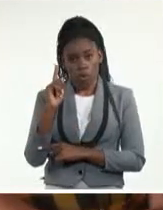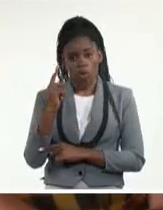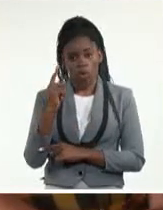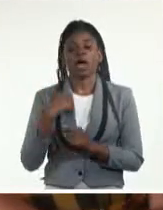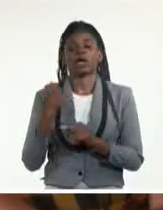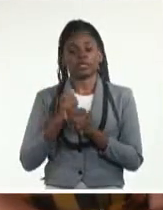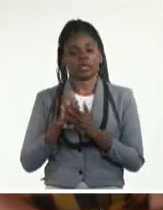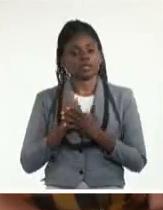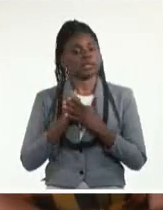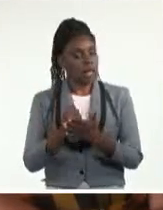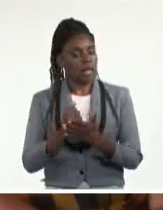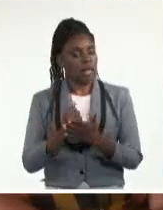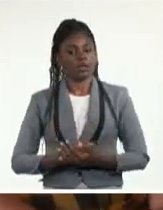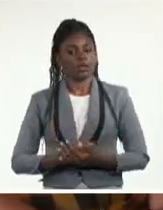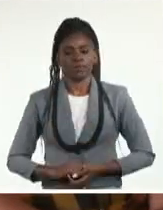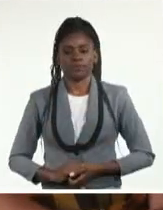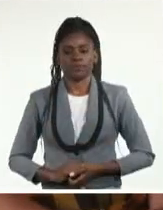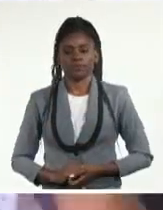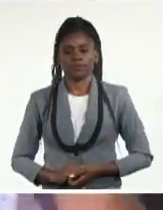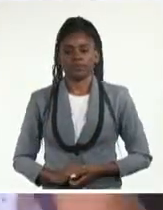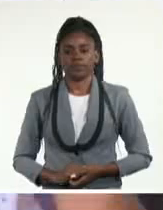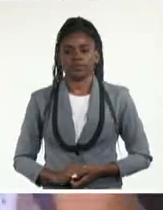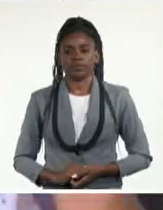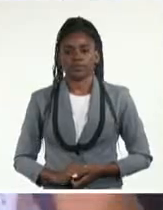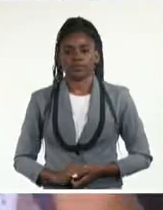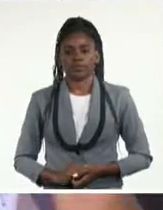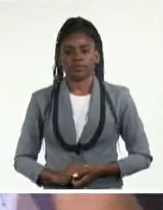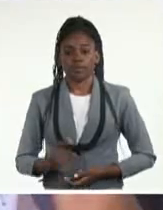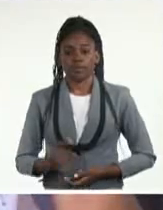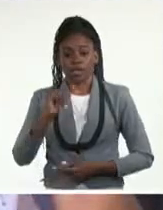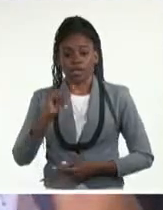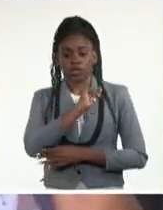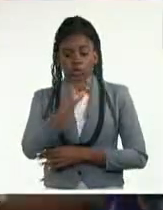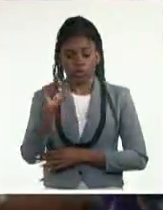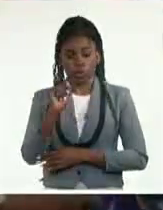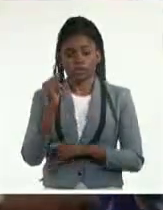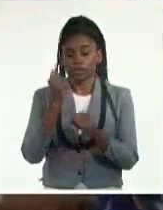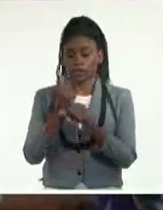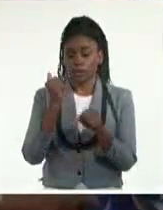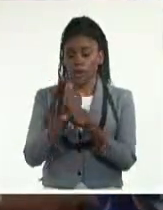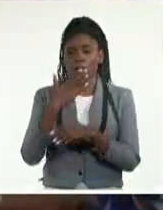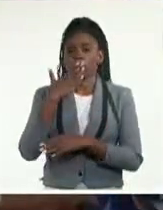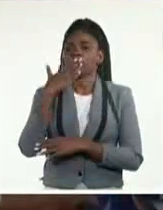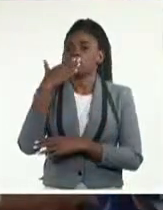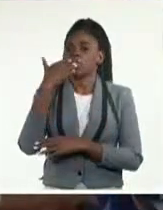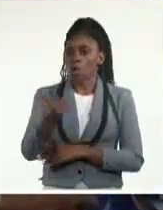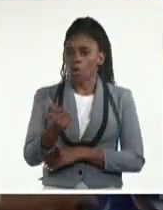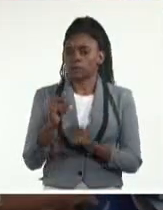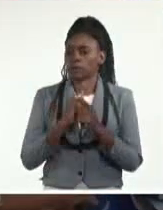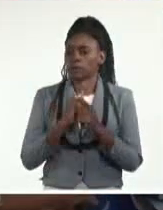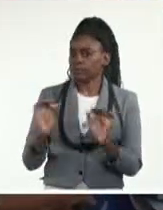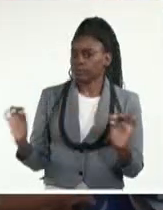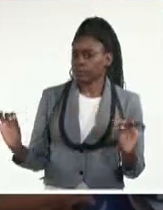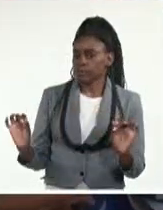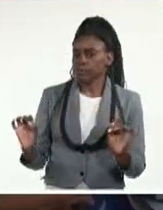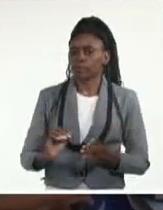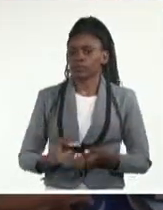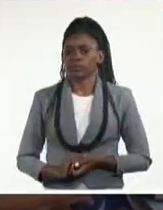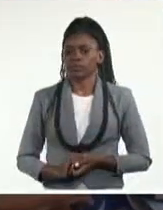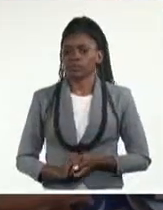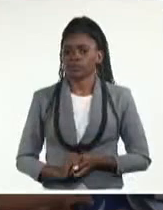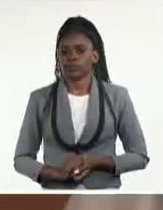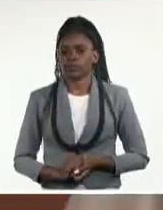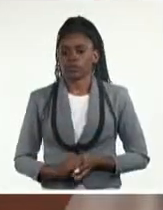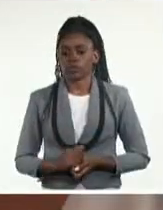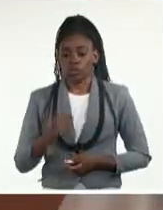Hoy se promueven alianzas empresariales para lograr una infraestructura de mejores condiciones y confort. Tuvimos